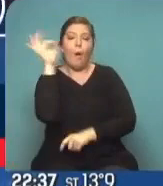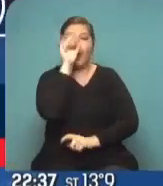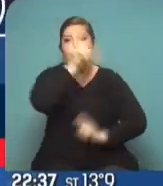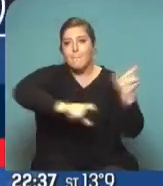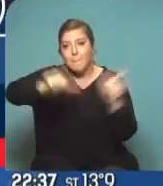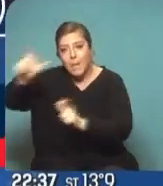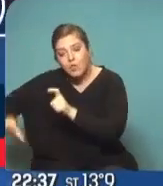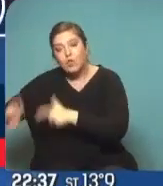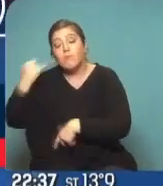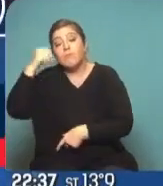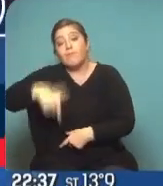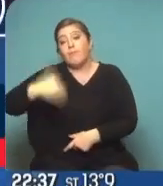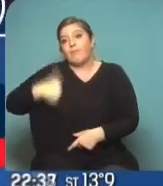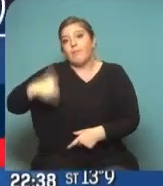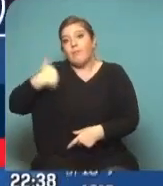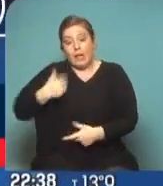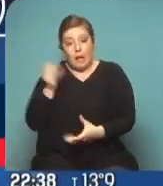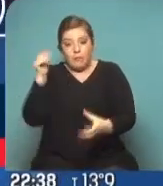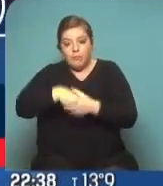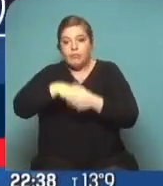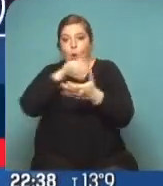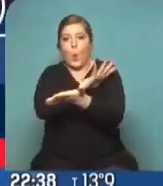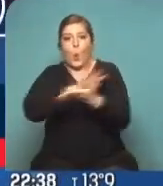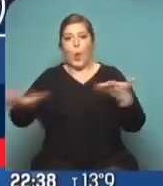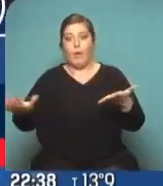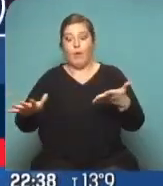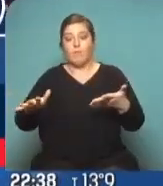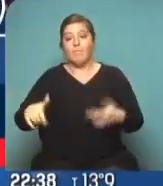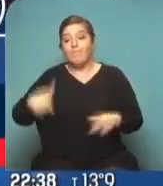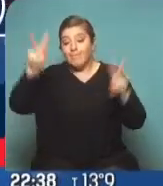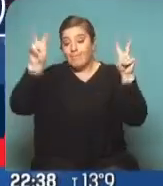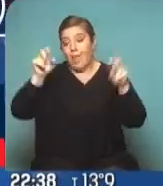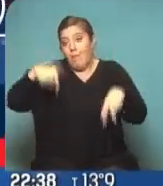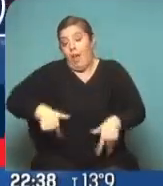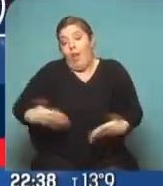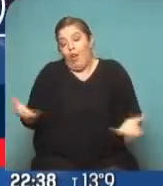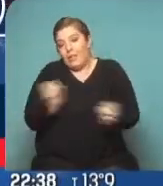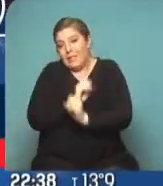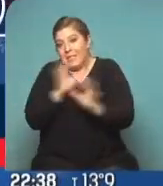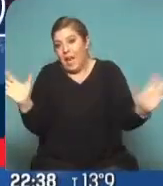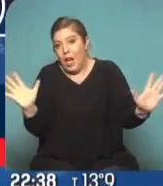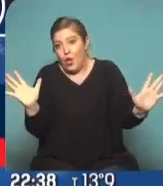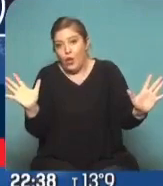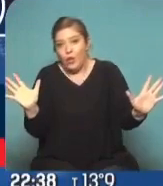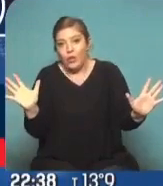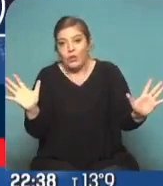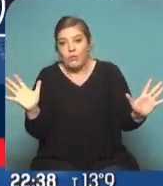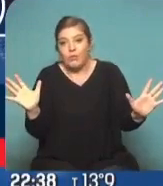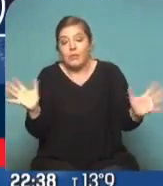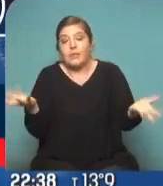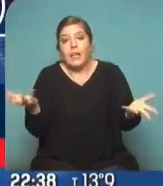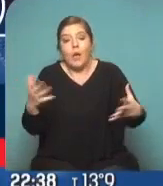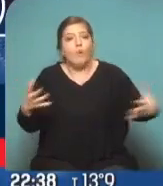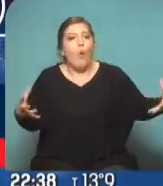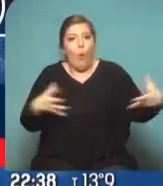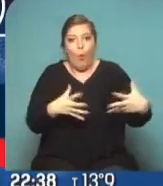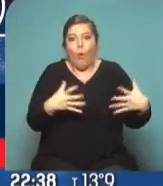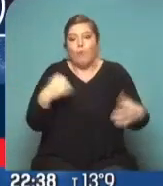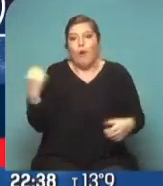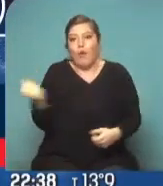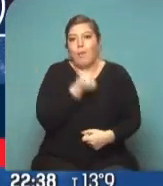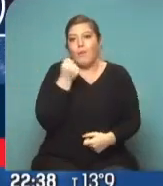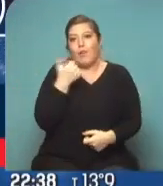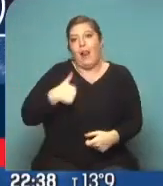Y eso es lo que en la Argentina entró. Bueno, tenemos un tema ahora claramente, que hay una parte importante de la Argentina que en